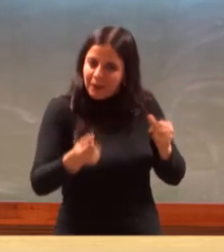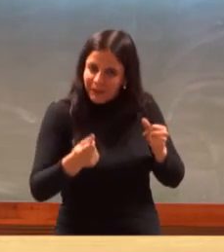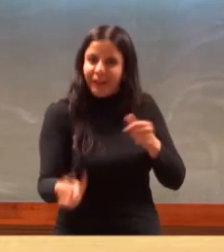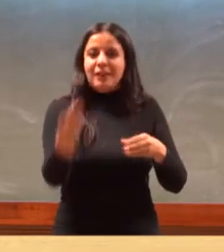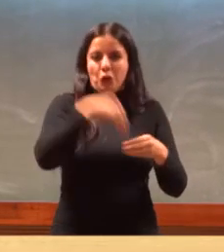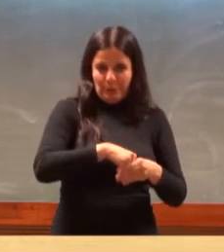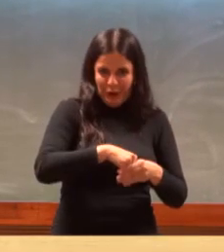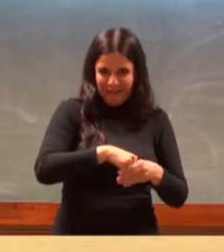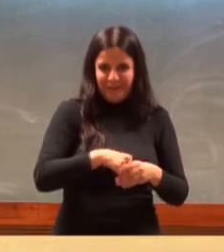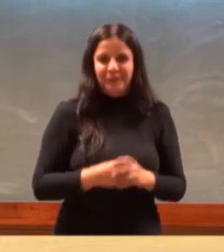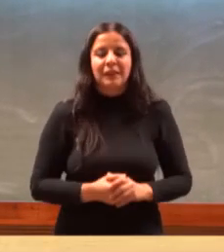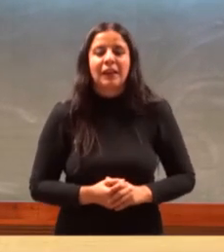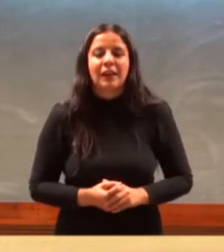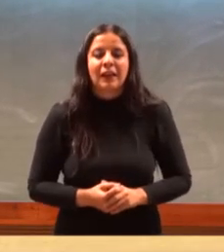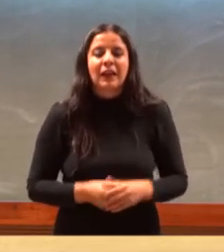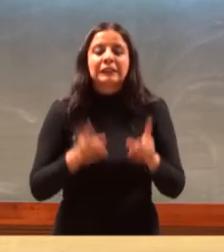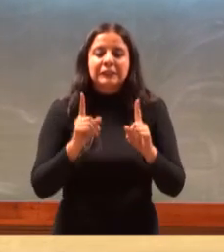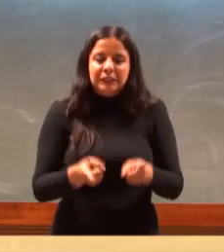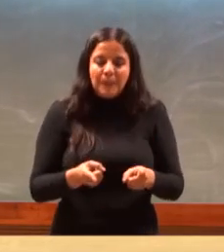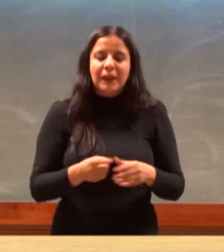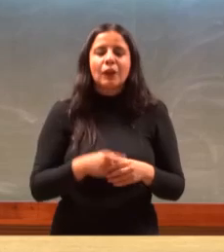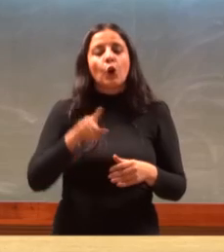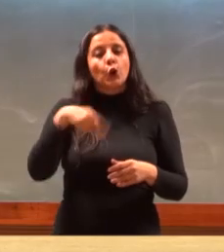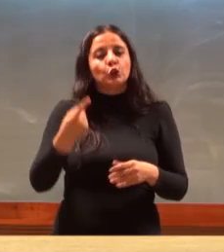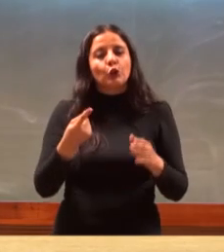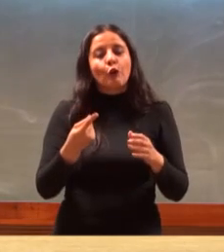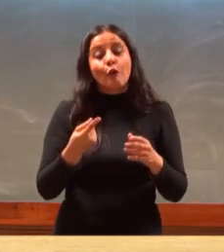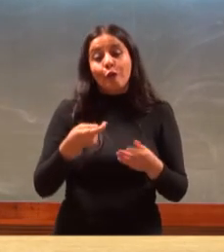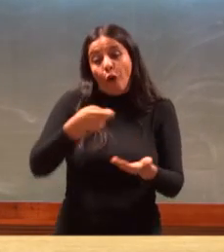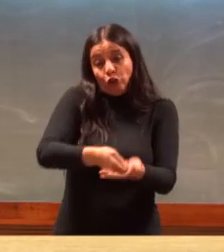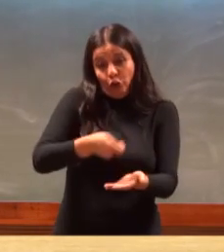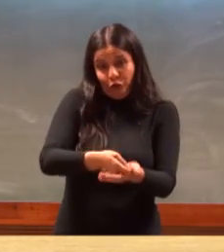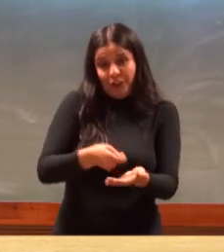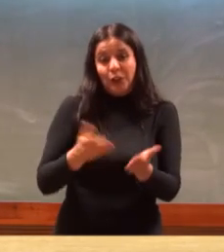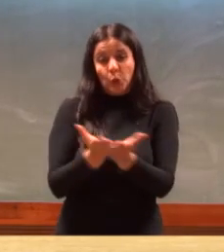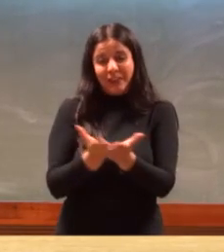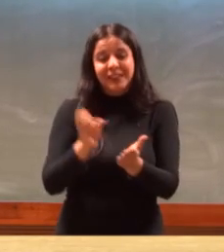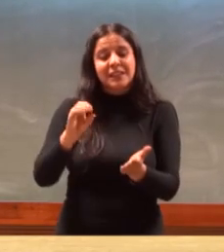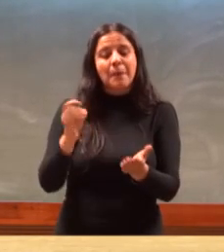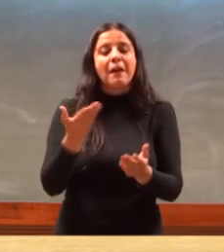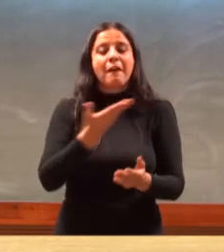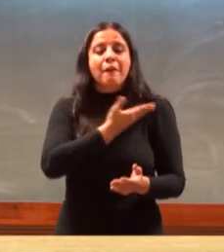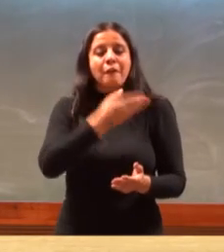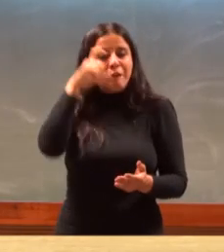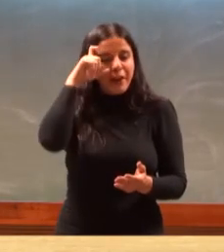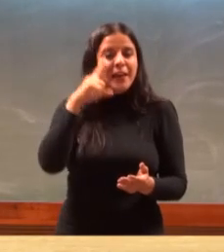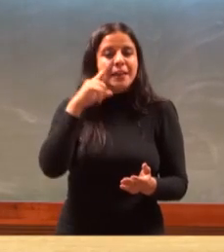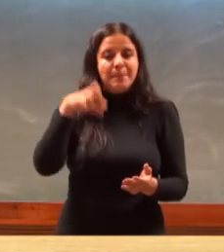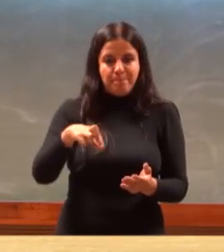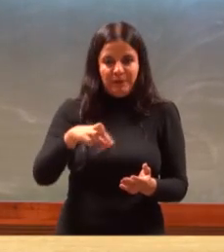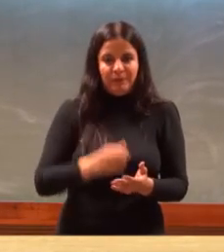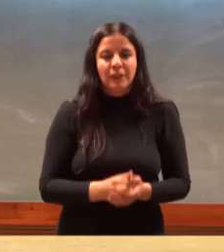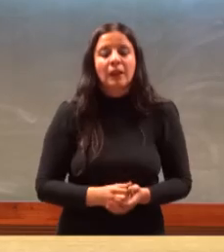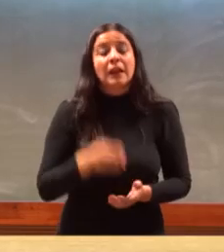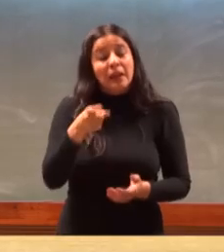el fondo estudiantil de inclusión permanencia el feip eh Pero además elaborar materiales de enseñanza especialmente para las